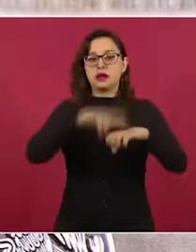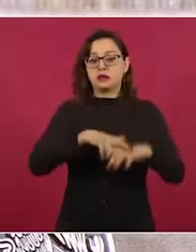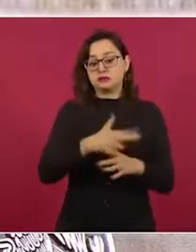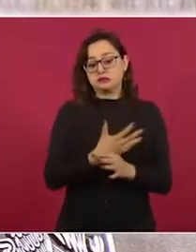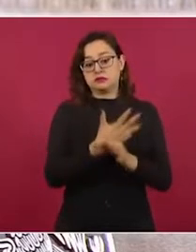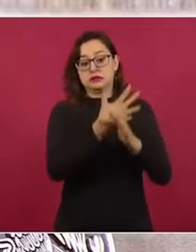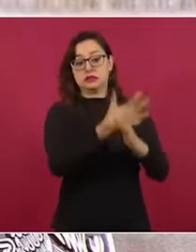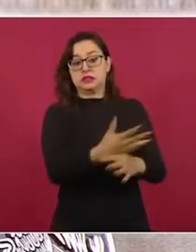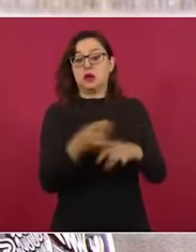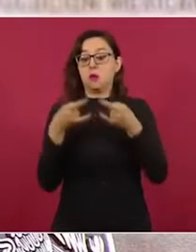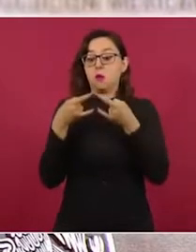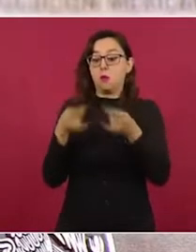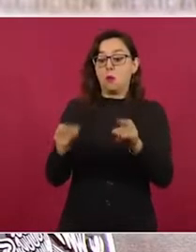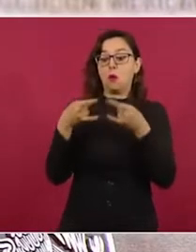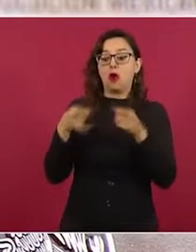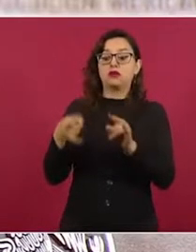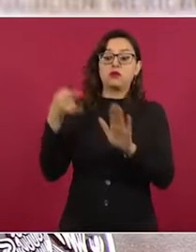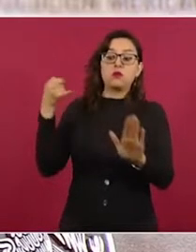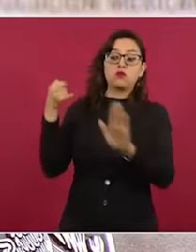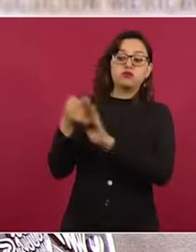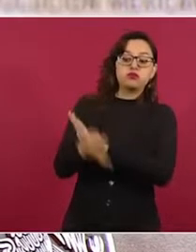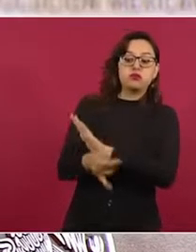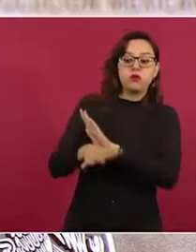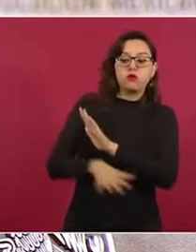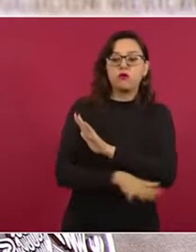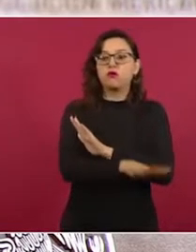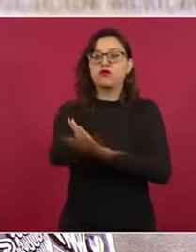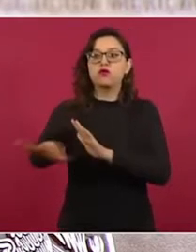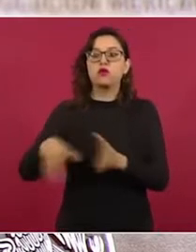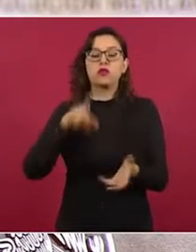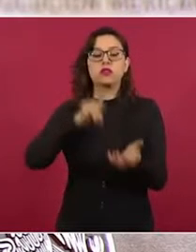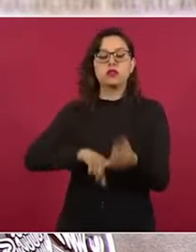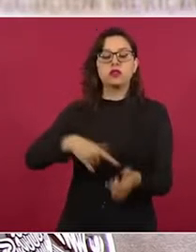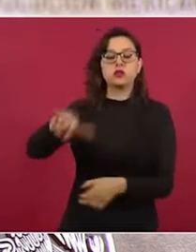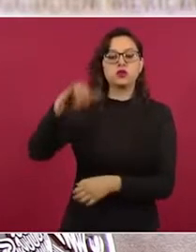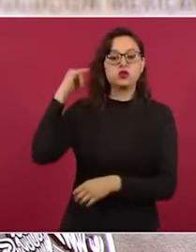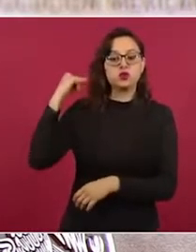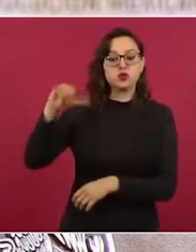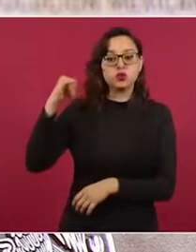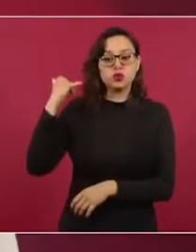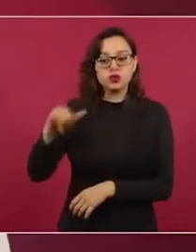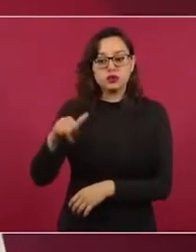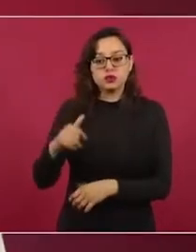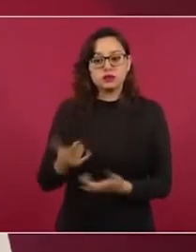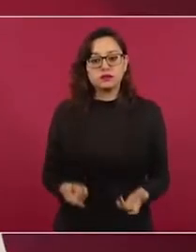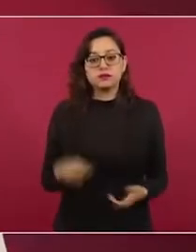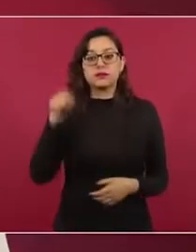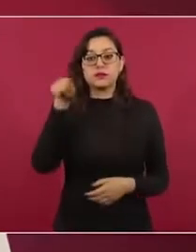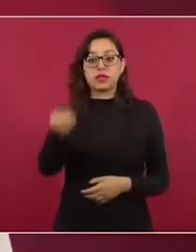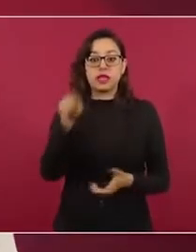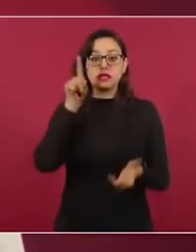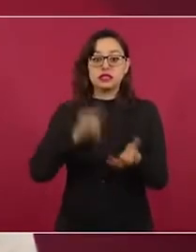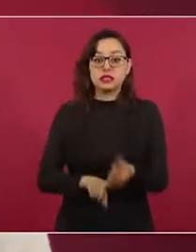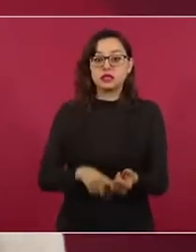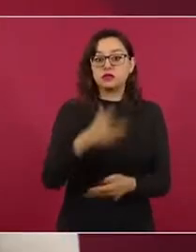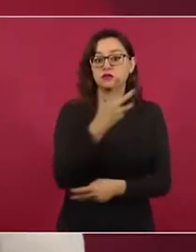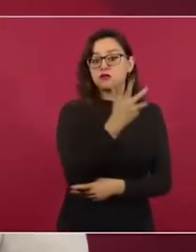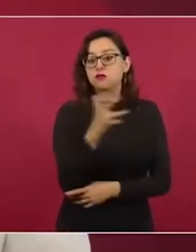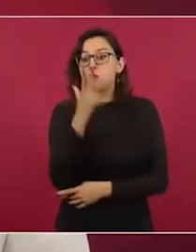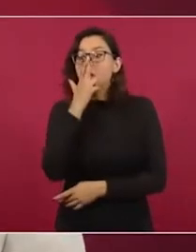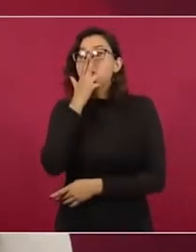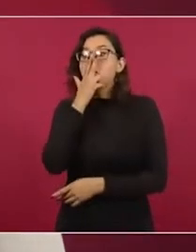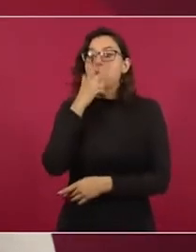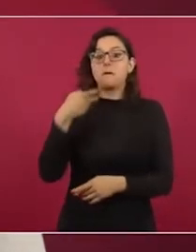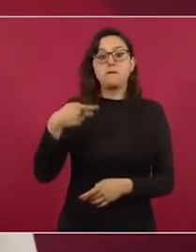la puerta de entrada al desconocido mundo subterráneo de Yucatán. Es una reserva natural exclusiva del grupo